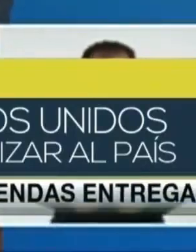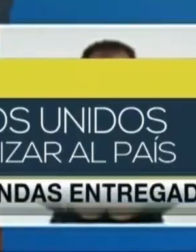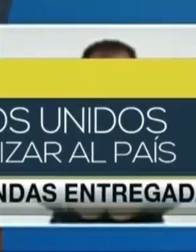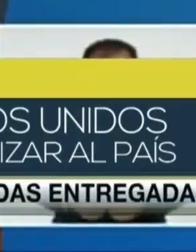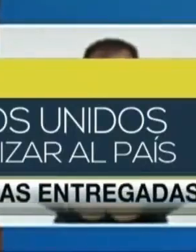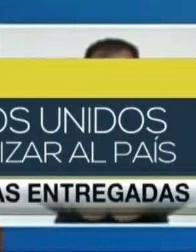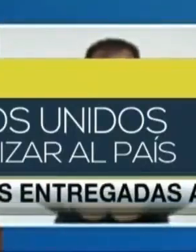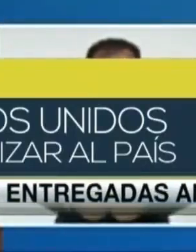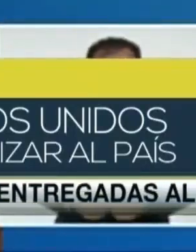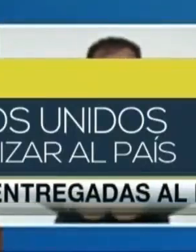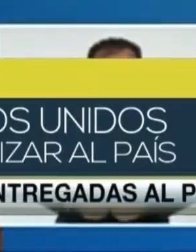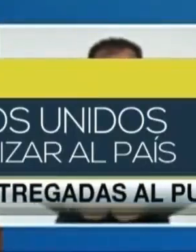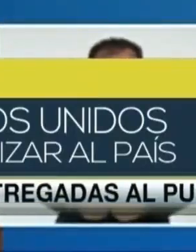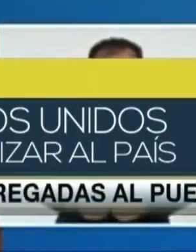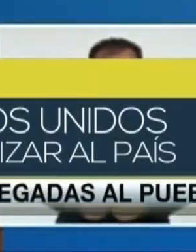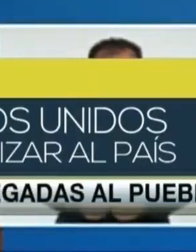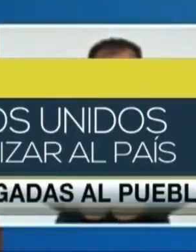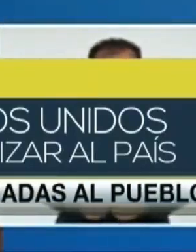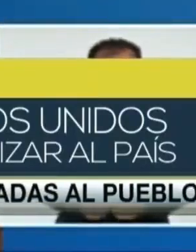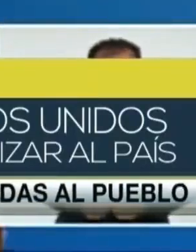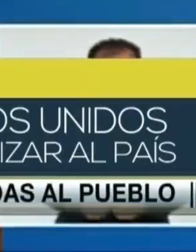de aritmética elemental.